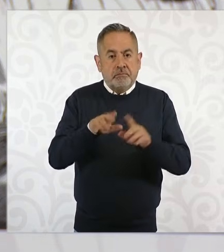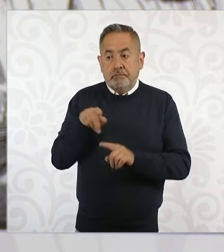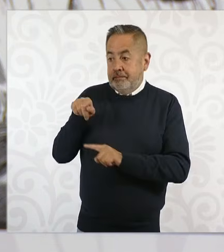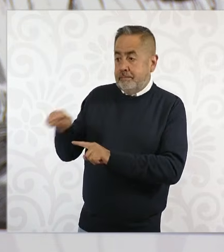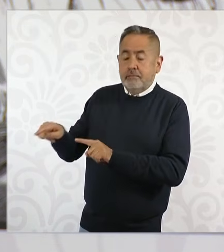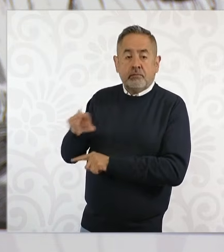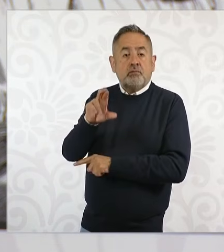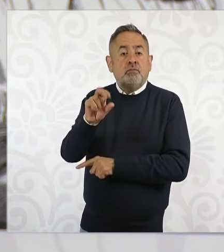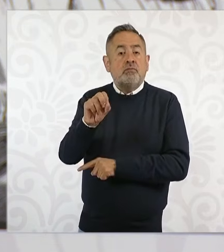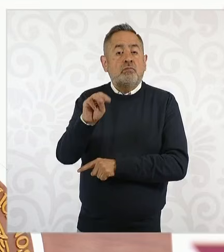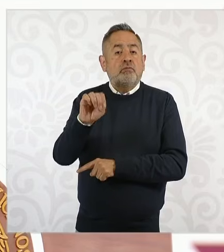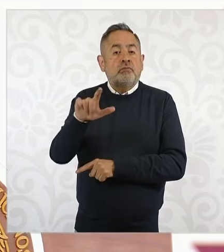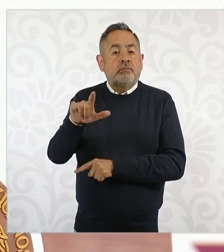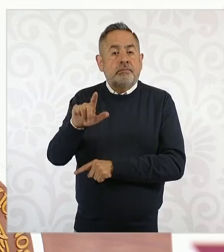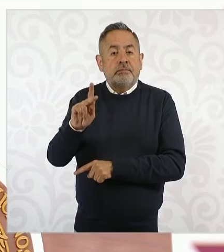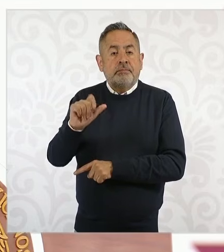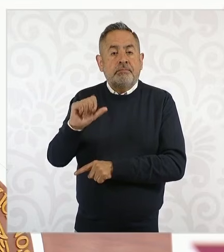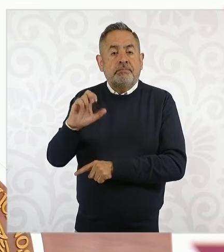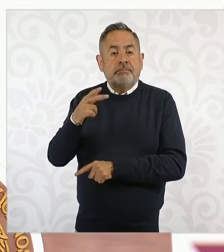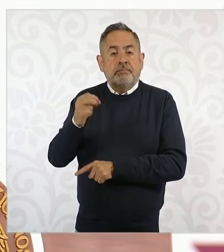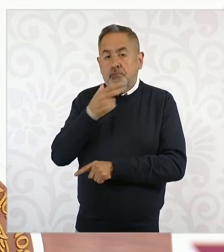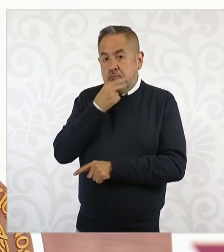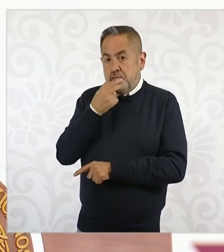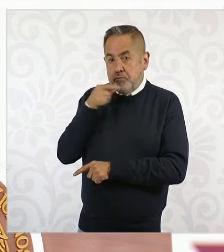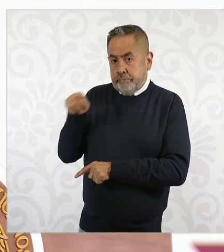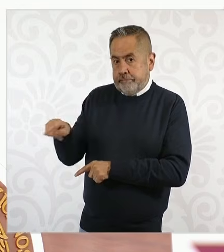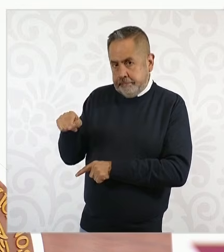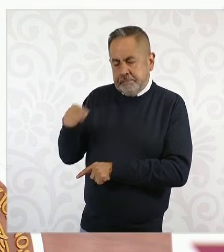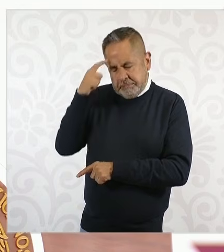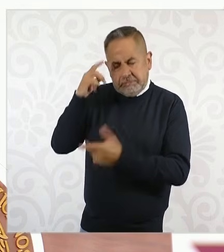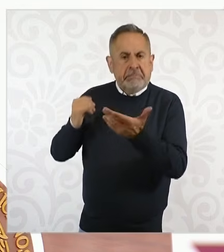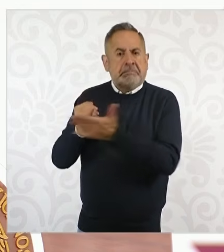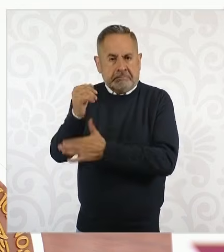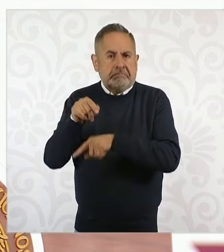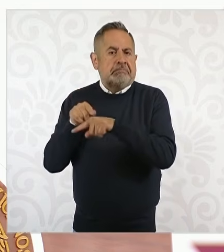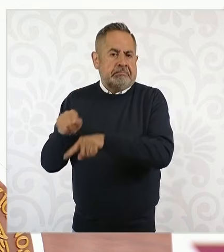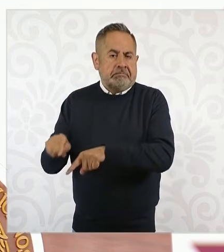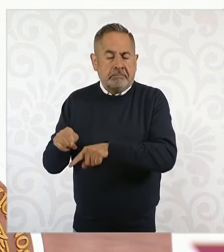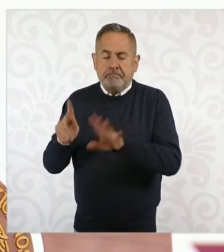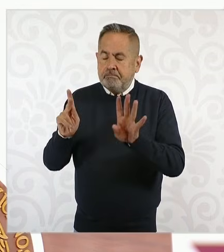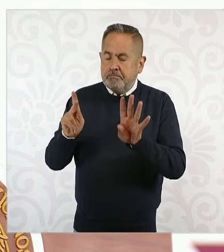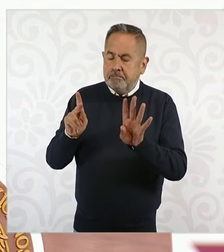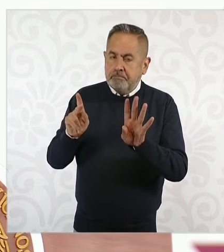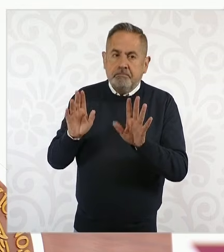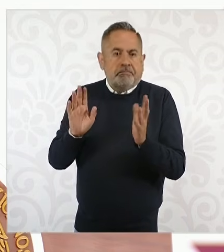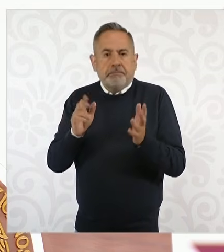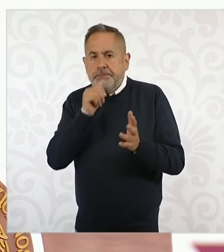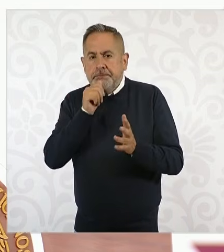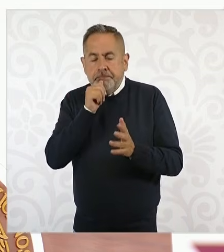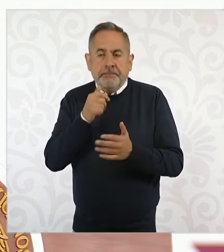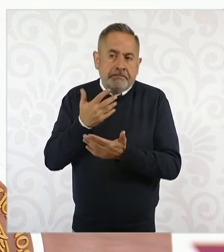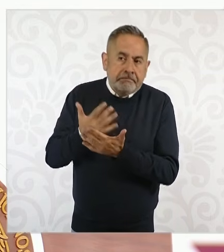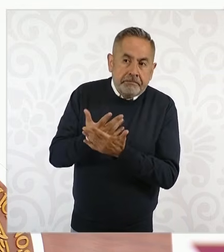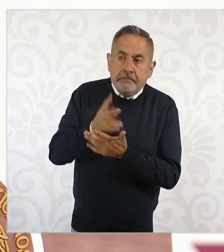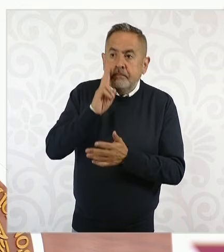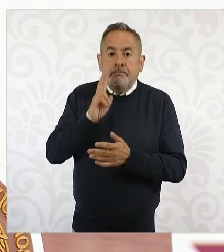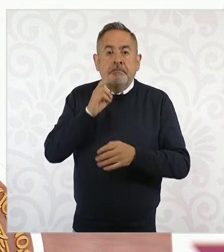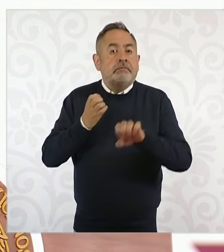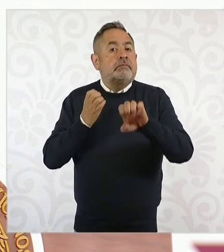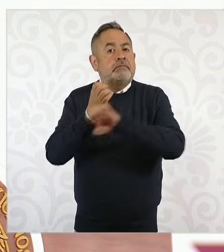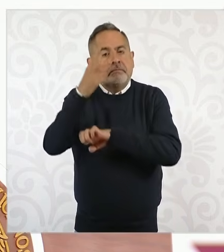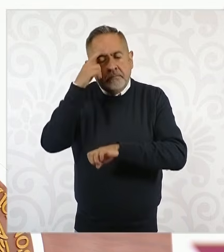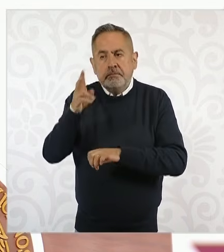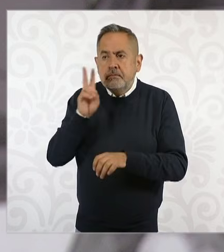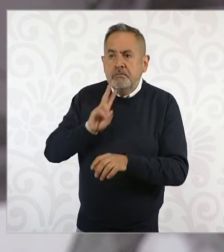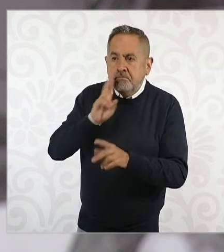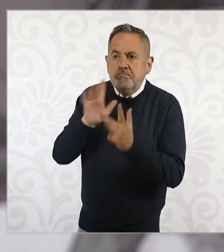las sedes que se están planteando. Tiene que haber un apoyo del Estado siempre para poder realizar las